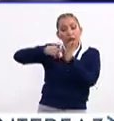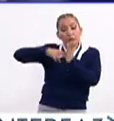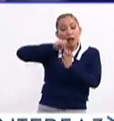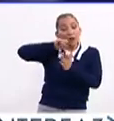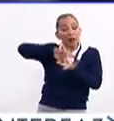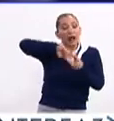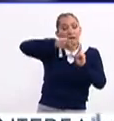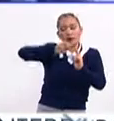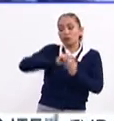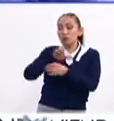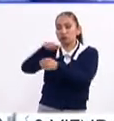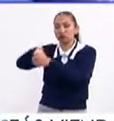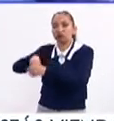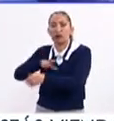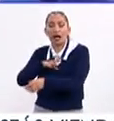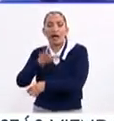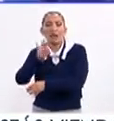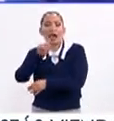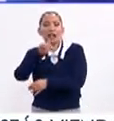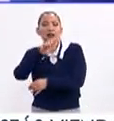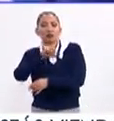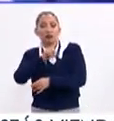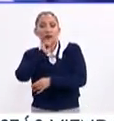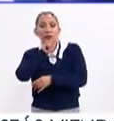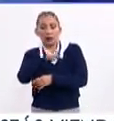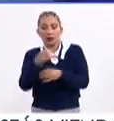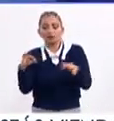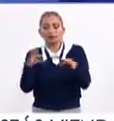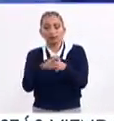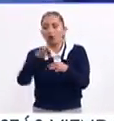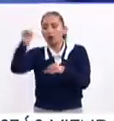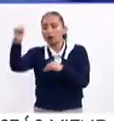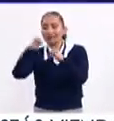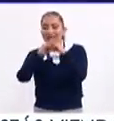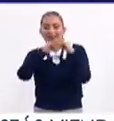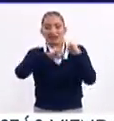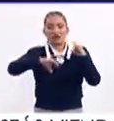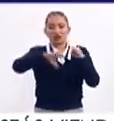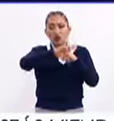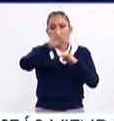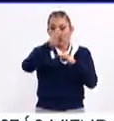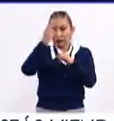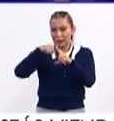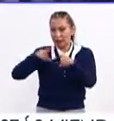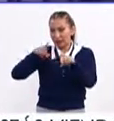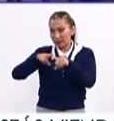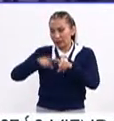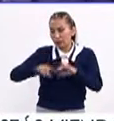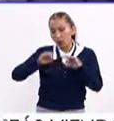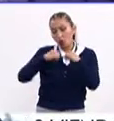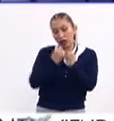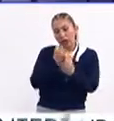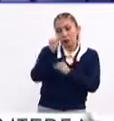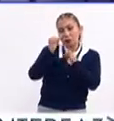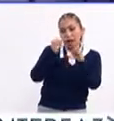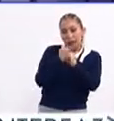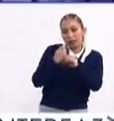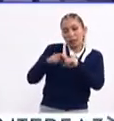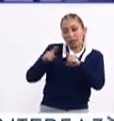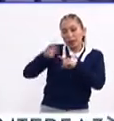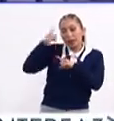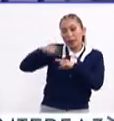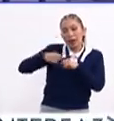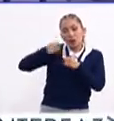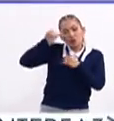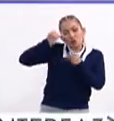en la cual también actuamos. FLACSO también ha establecido alianzas con otras instituciones universitarias y organismos internacionales para